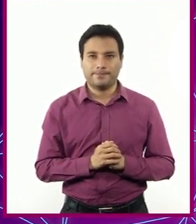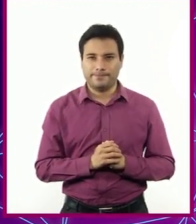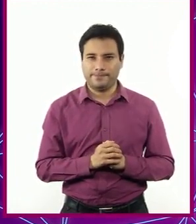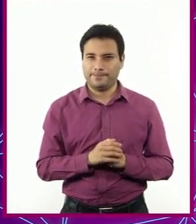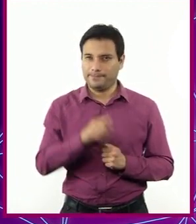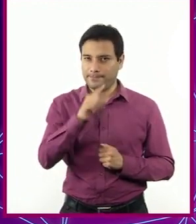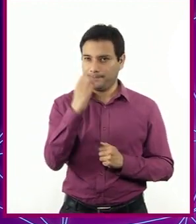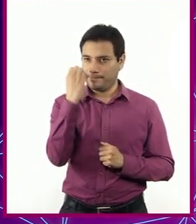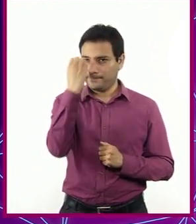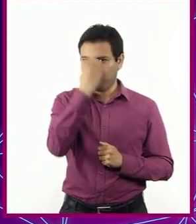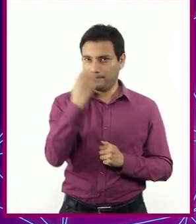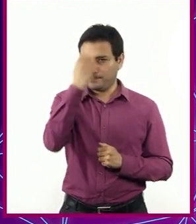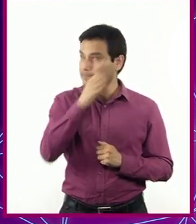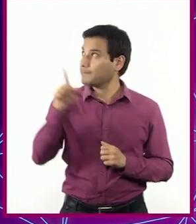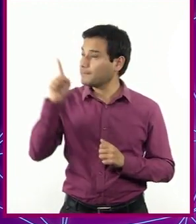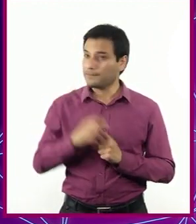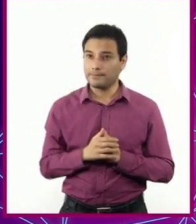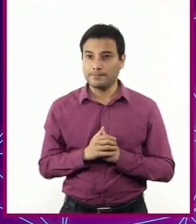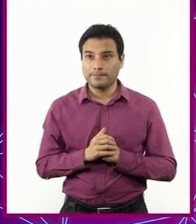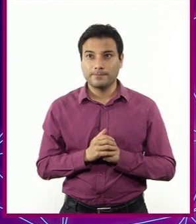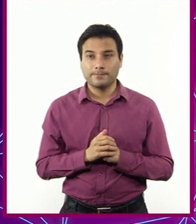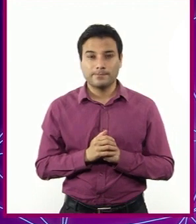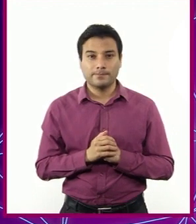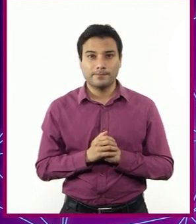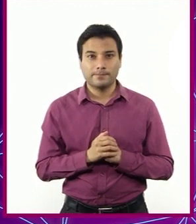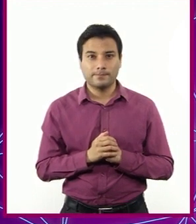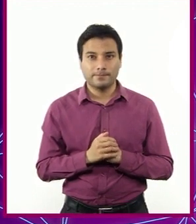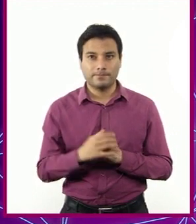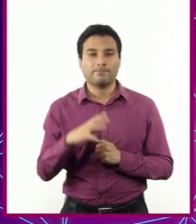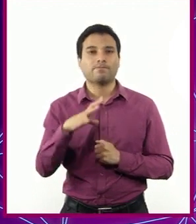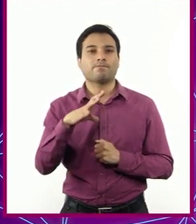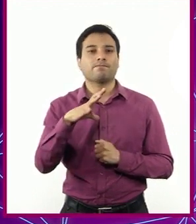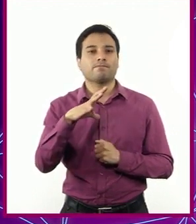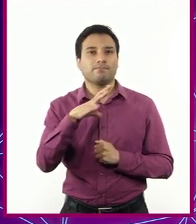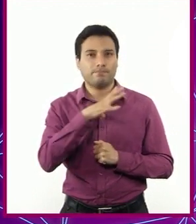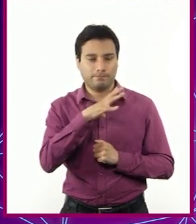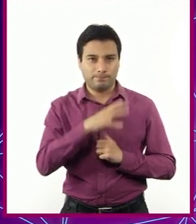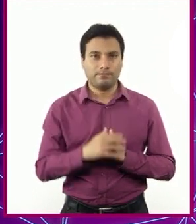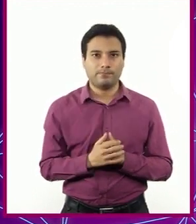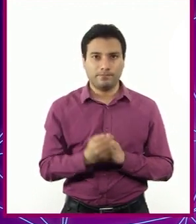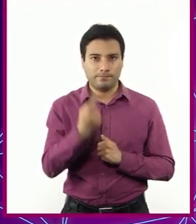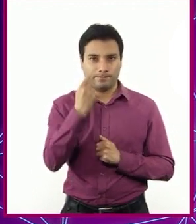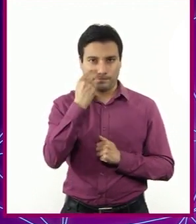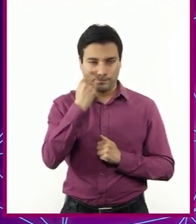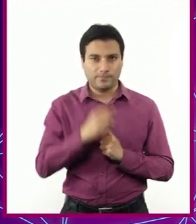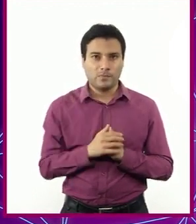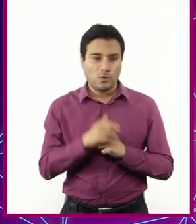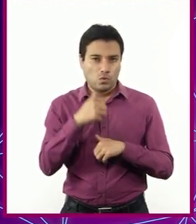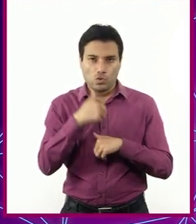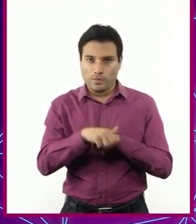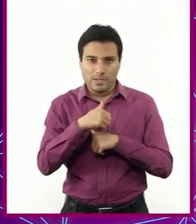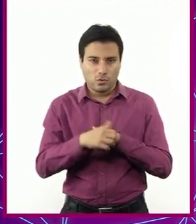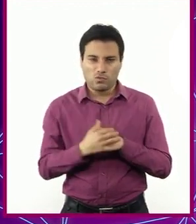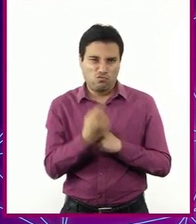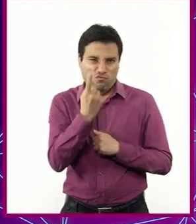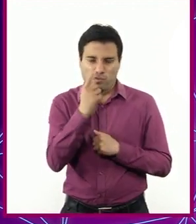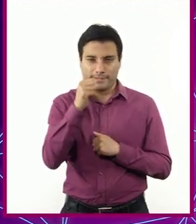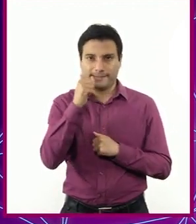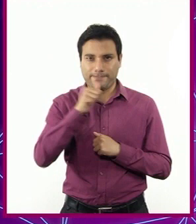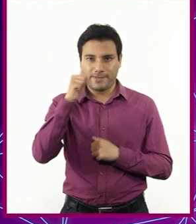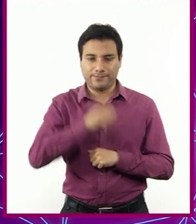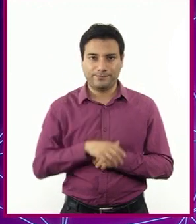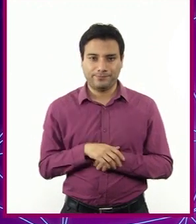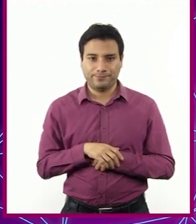Observamos que en todos los casos hay un cociente en el que el numerador siempre es 1. En el